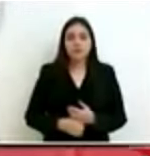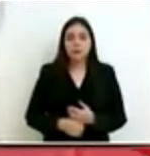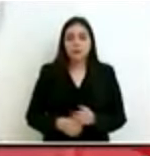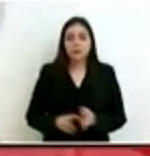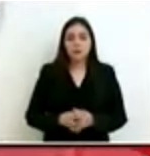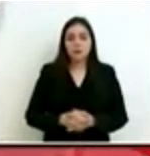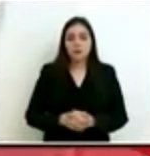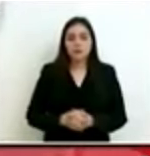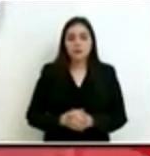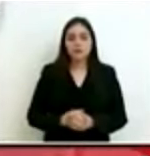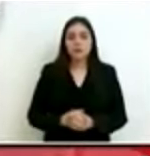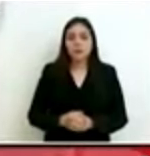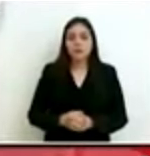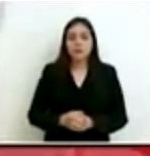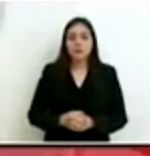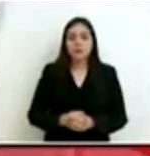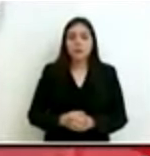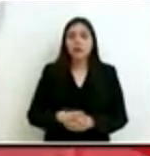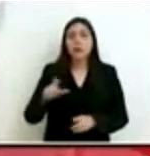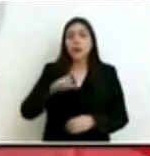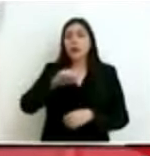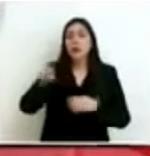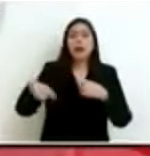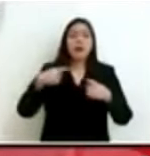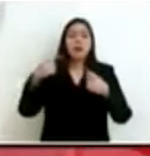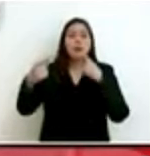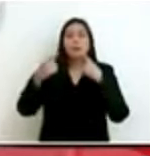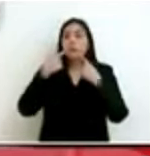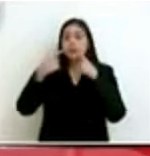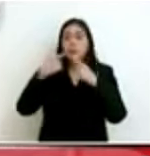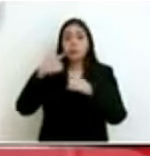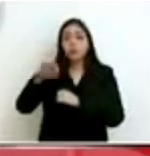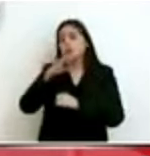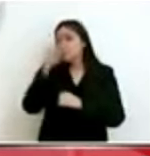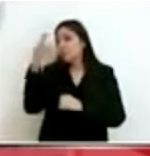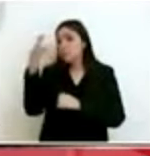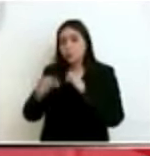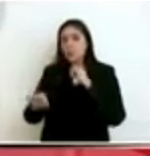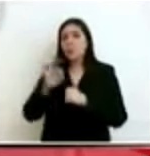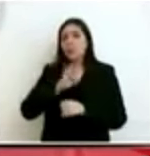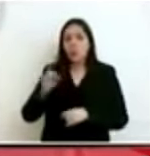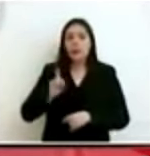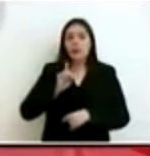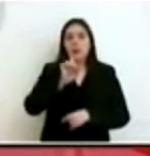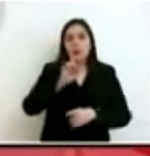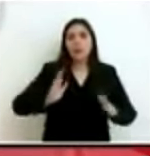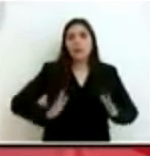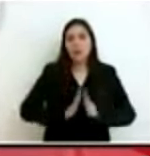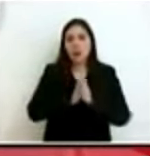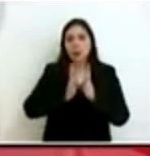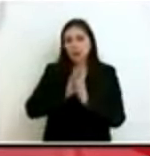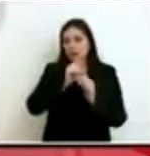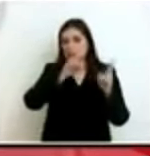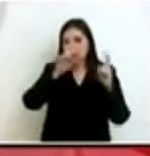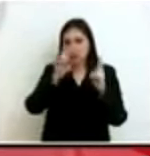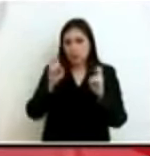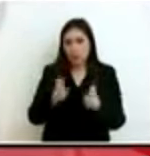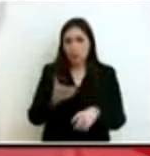certificaciones, de hecho, son al final de la discusión, o sea, al final de esta ronda, después del senador Yunes Márquez.